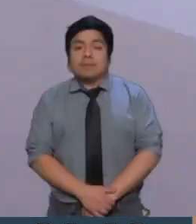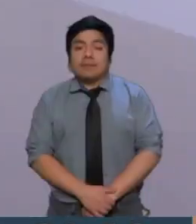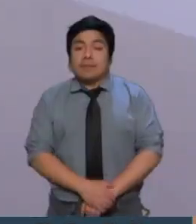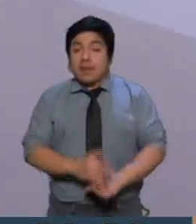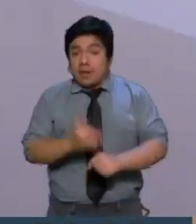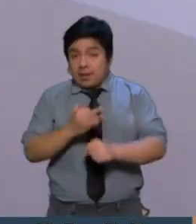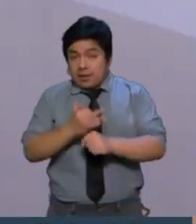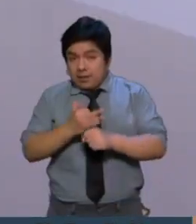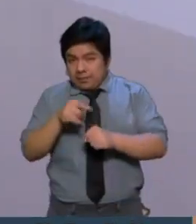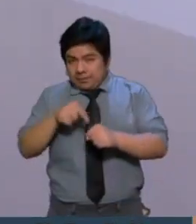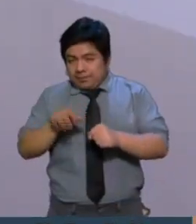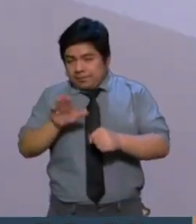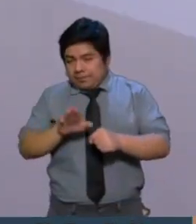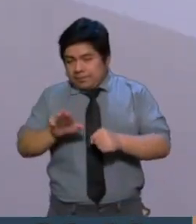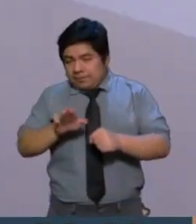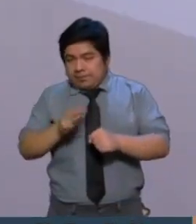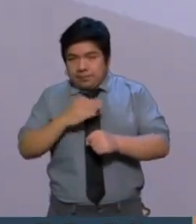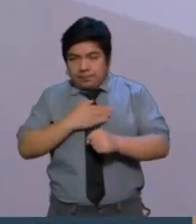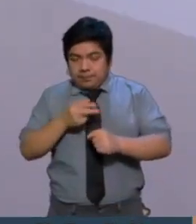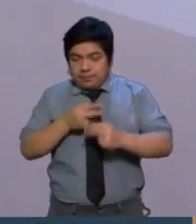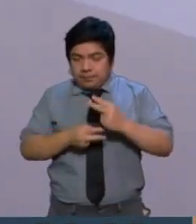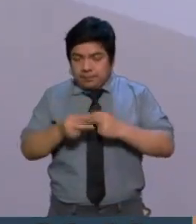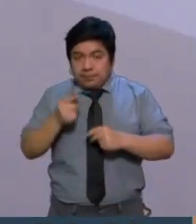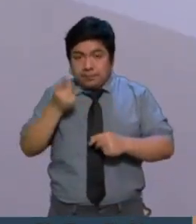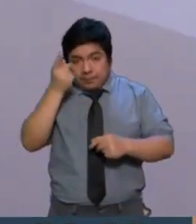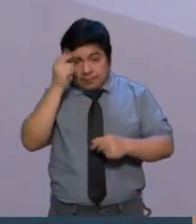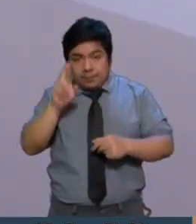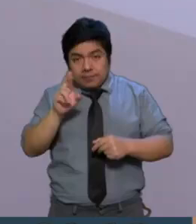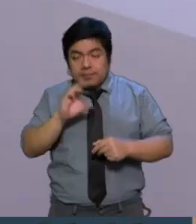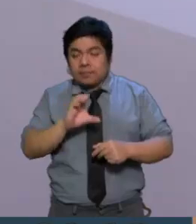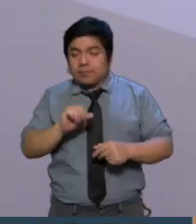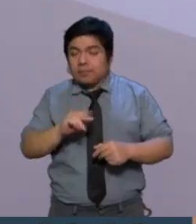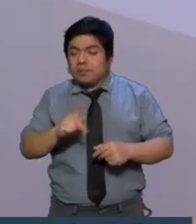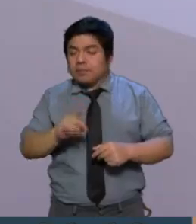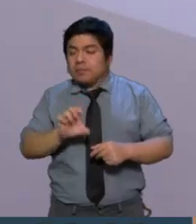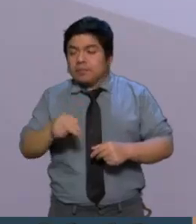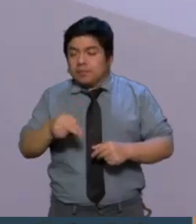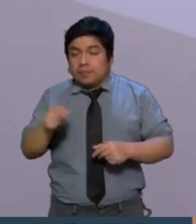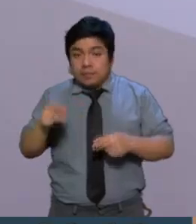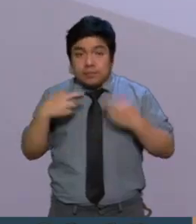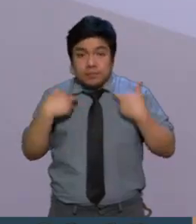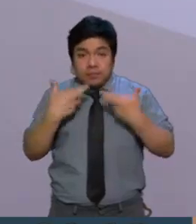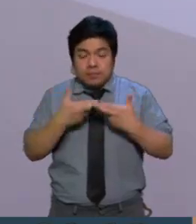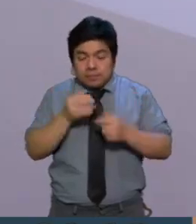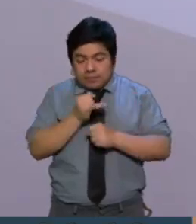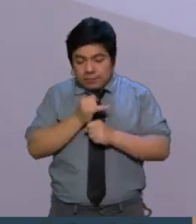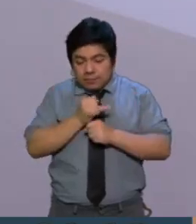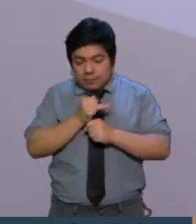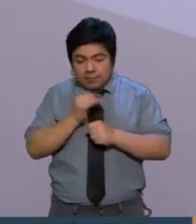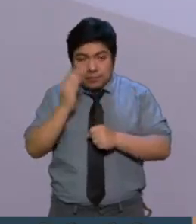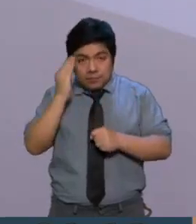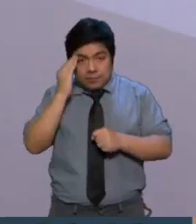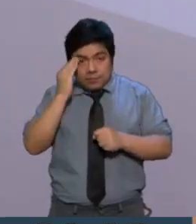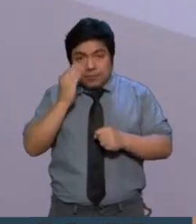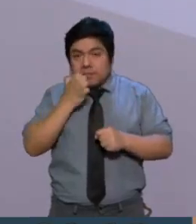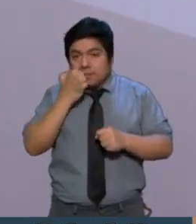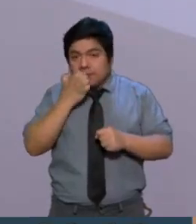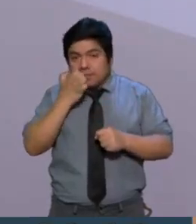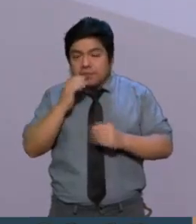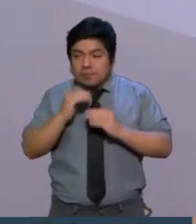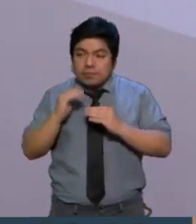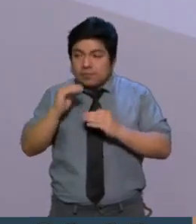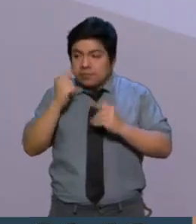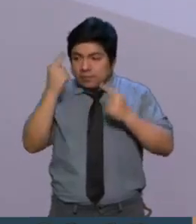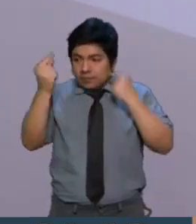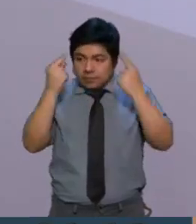Y para el desdoble de este miércoles le doy la bienvenida al doctor Concepción Rodríguez Maciel. Él es profesor investigador titular del Colegio de